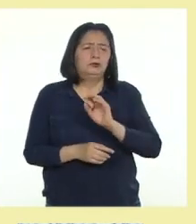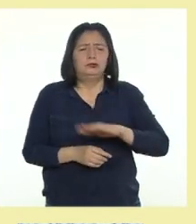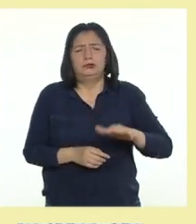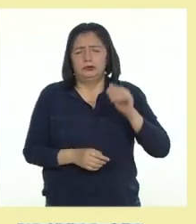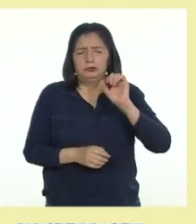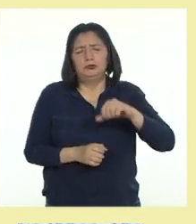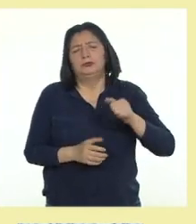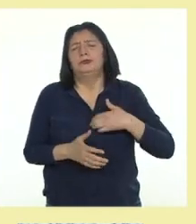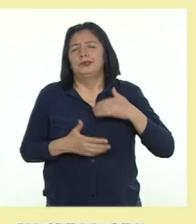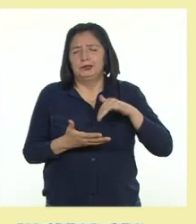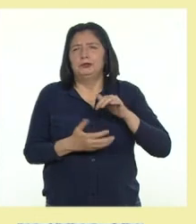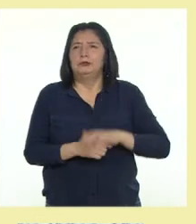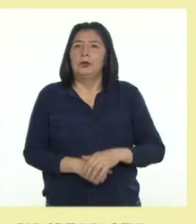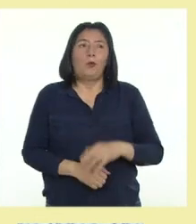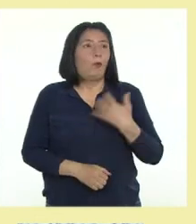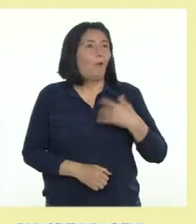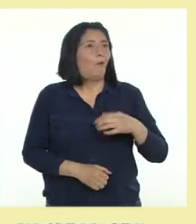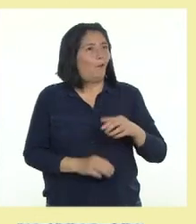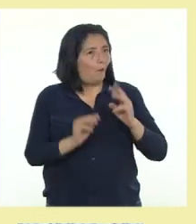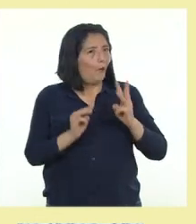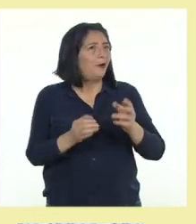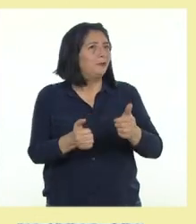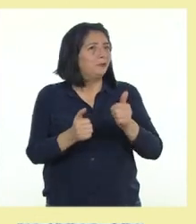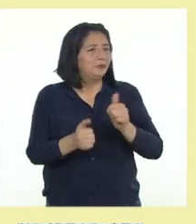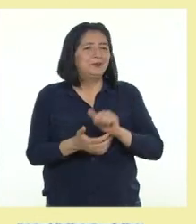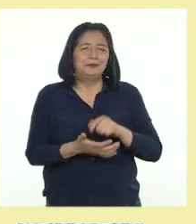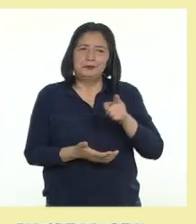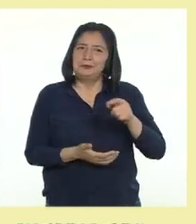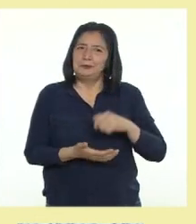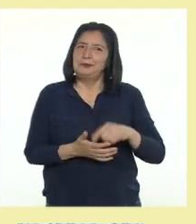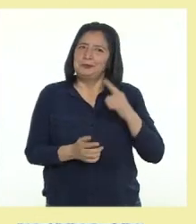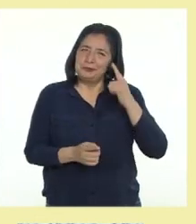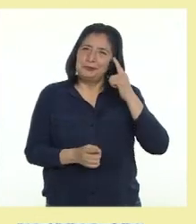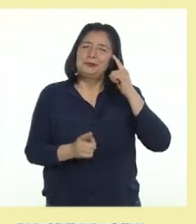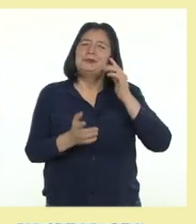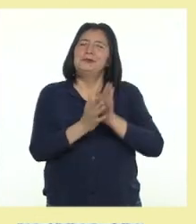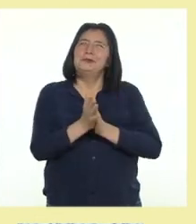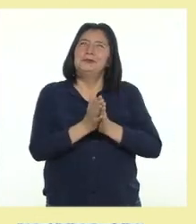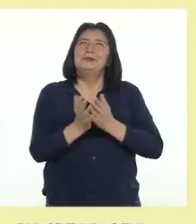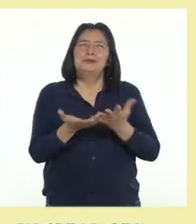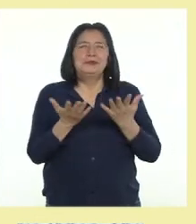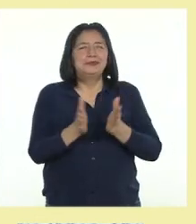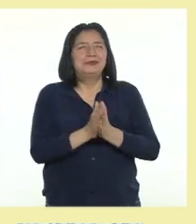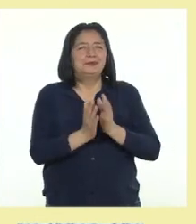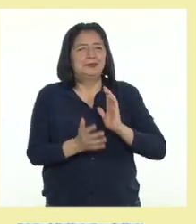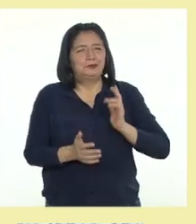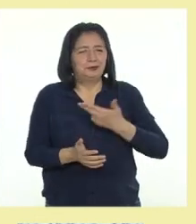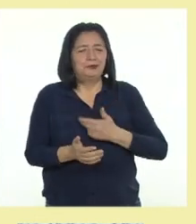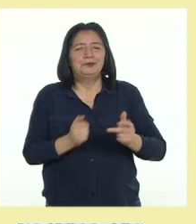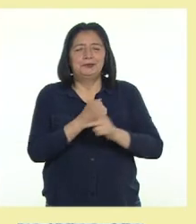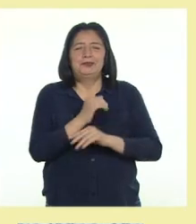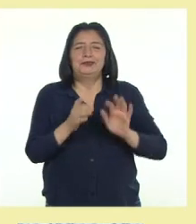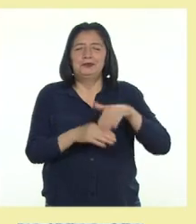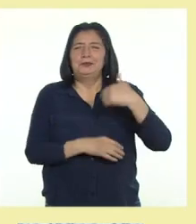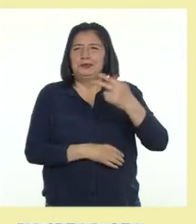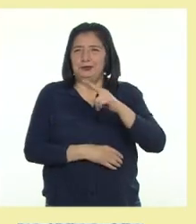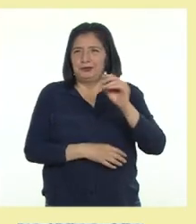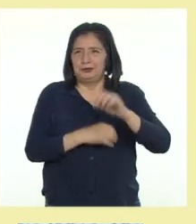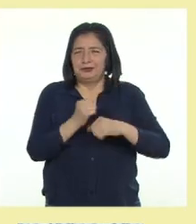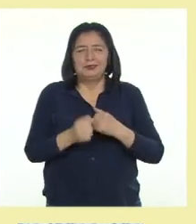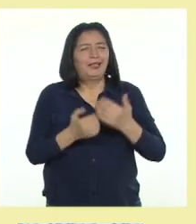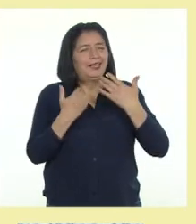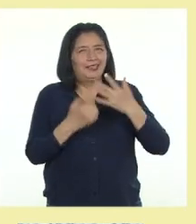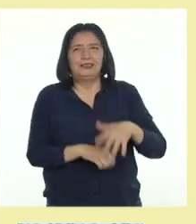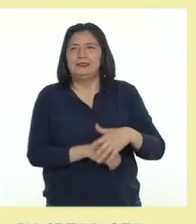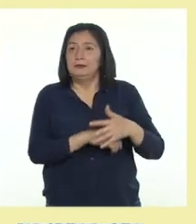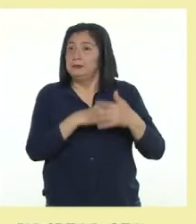niños puedan estudiar. ¡Wow, Celeste! Esos son unos grandes deseos para nuestro país después del Bicentenario.